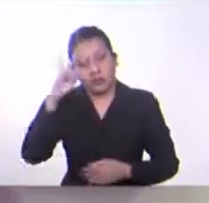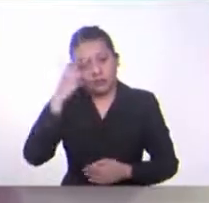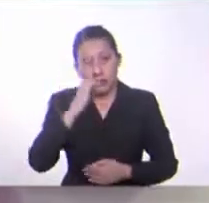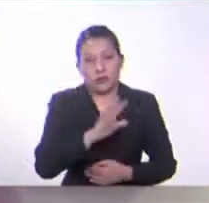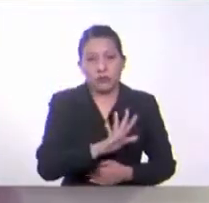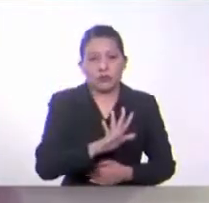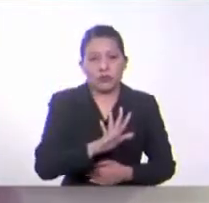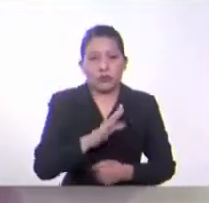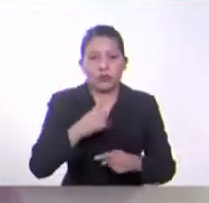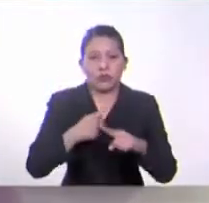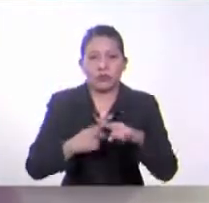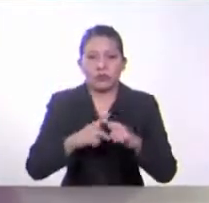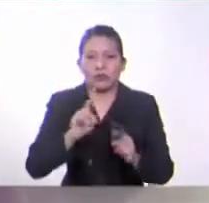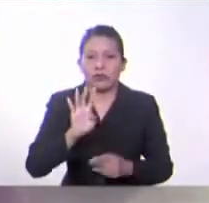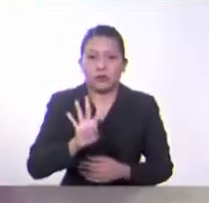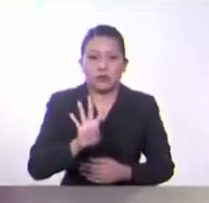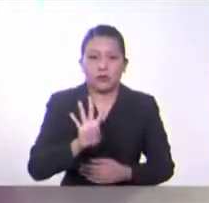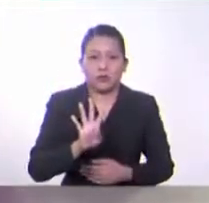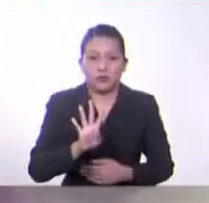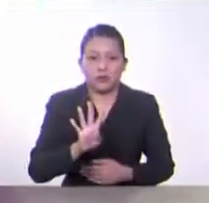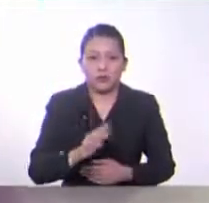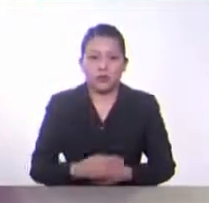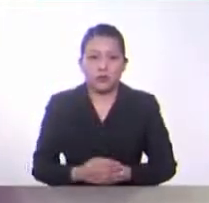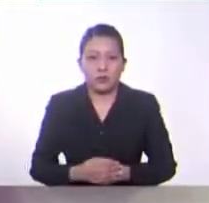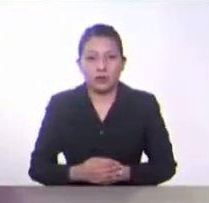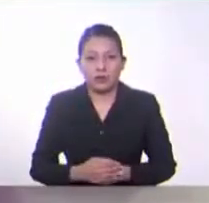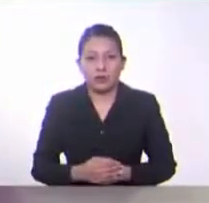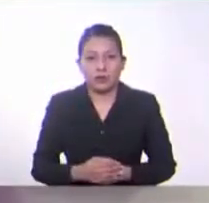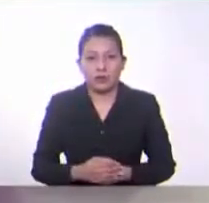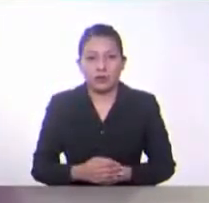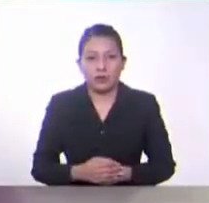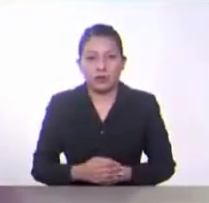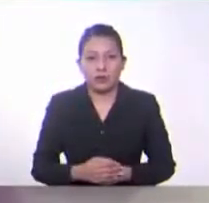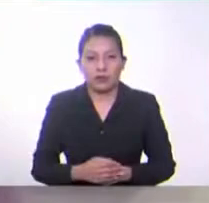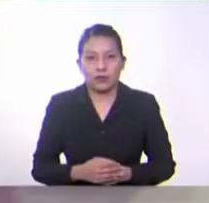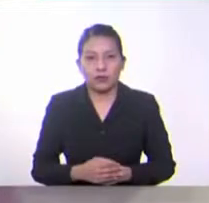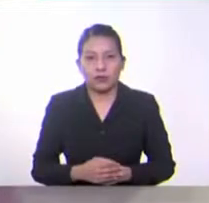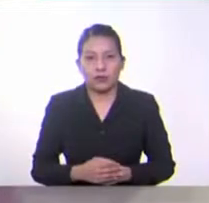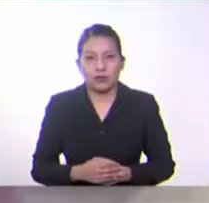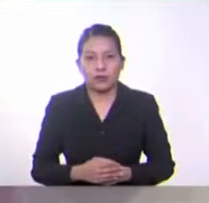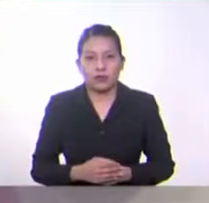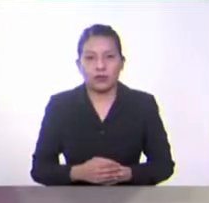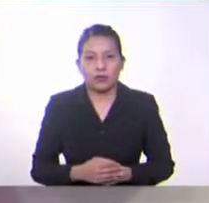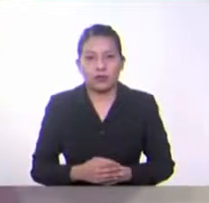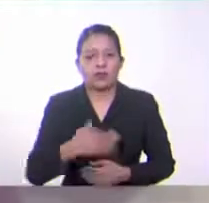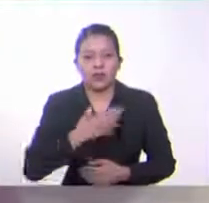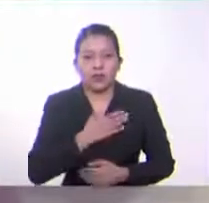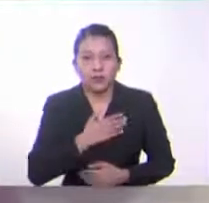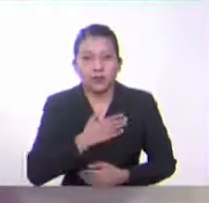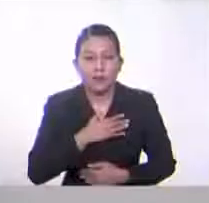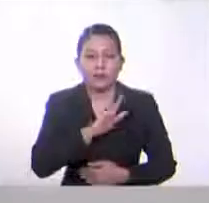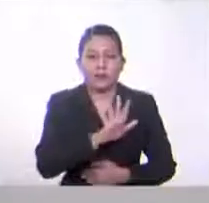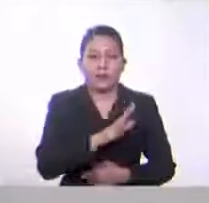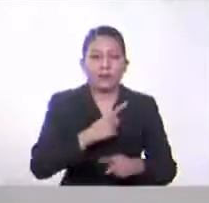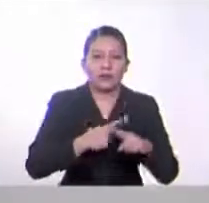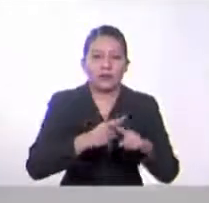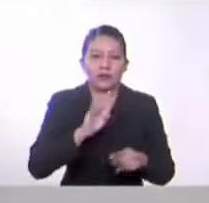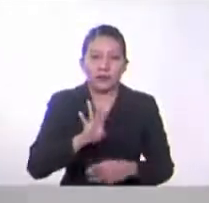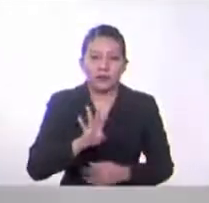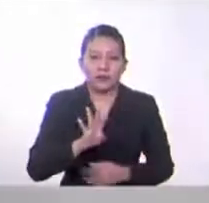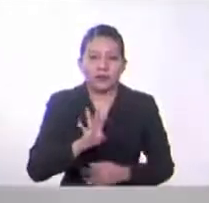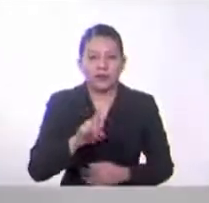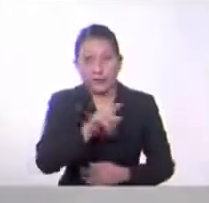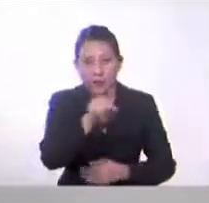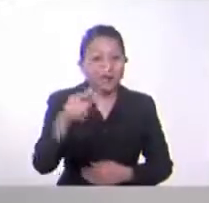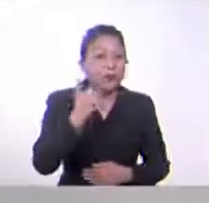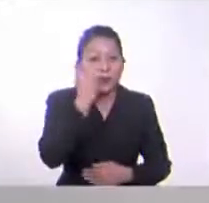multiplicar también aquí por la misma cantidad, es decir, por 4. Por 4. Déjamelo a mí. 5 por 4, bueno, a los chicos en